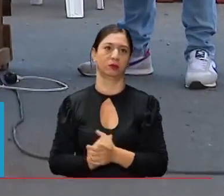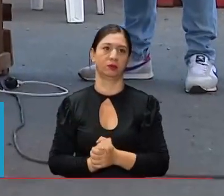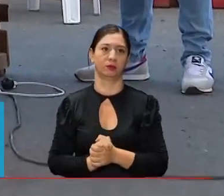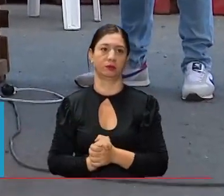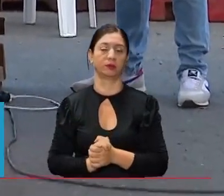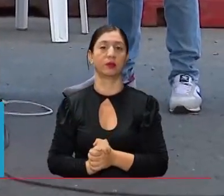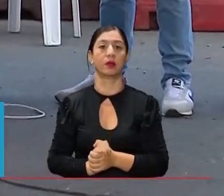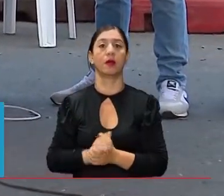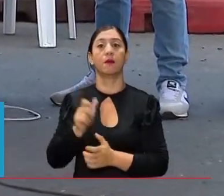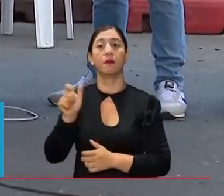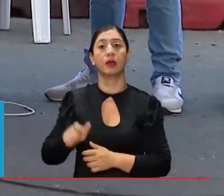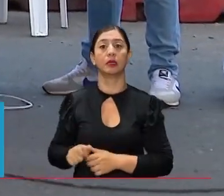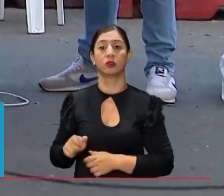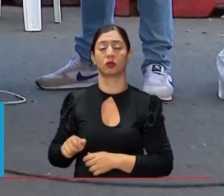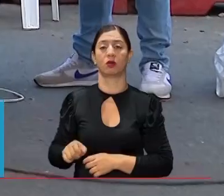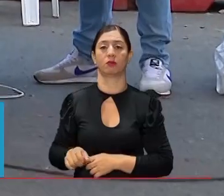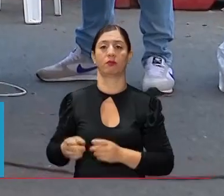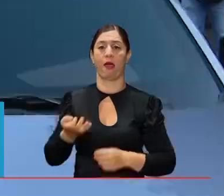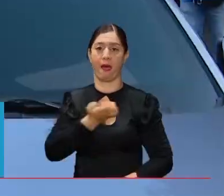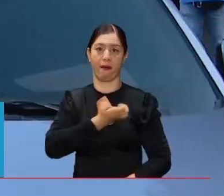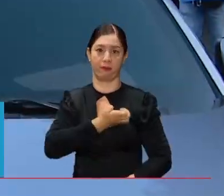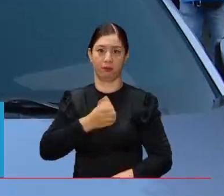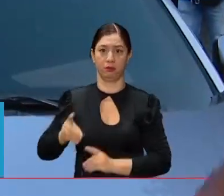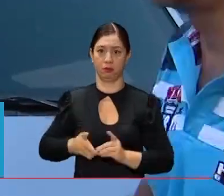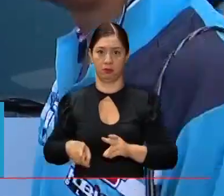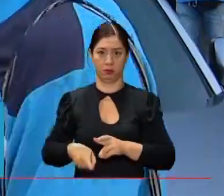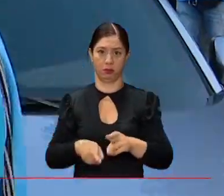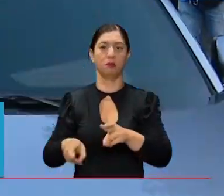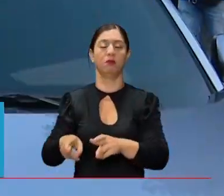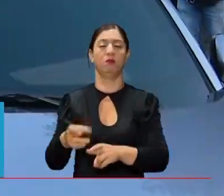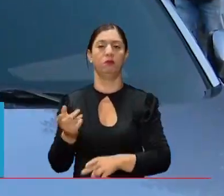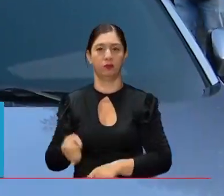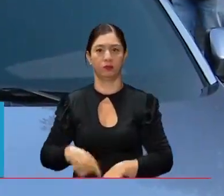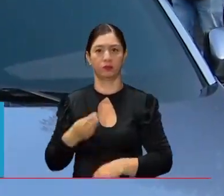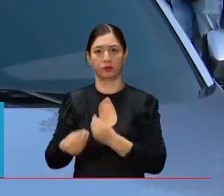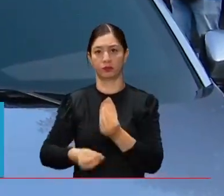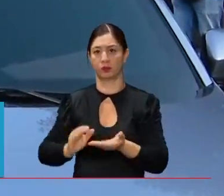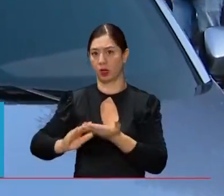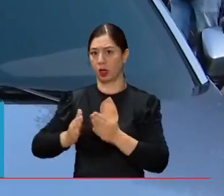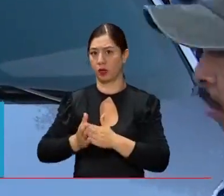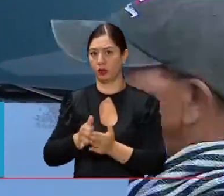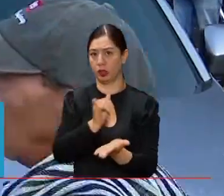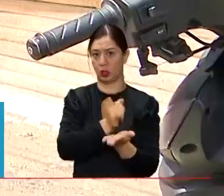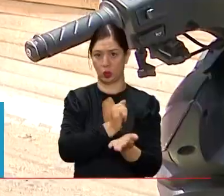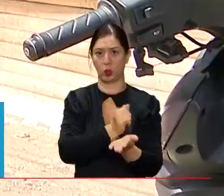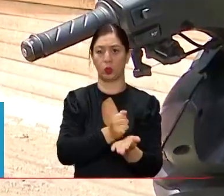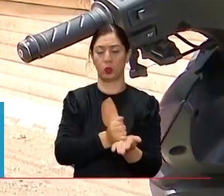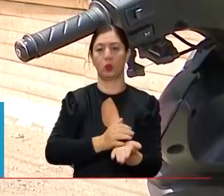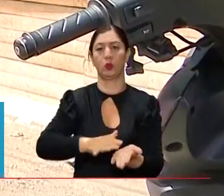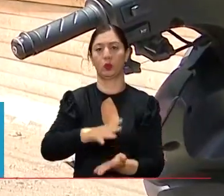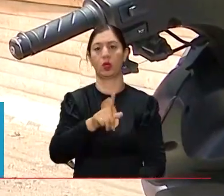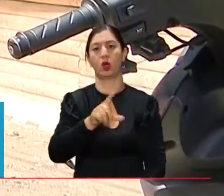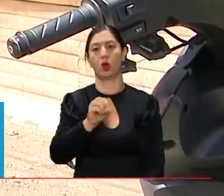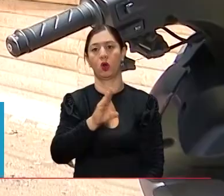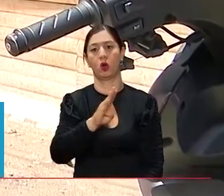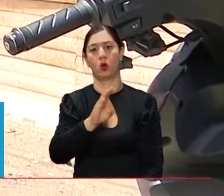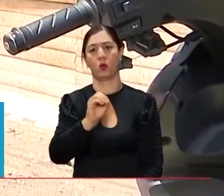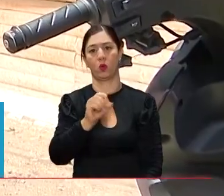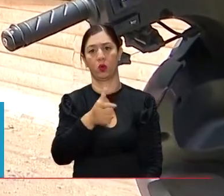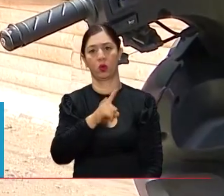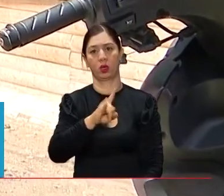de la alcaldía de Dagua poco pudieron hacer para resolver las demandas de la comunidad y la Junta de Acción Comunal de Lobo Guerrero.